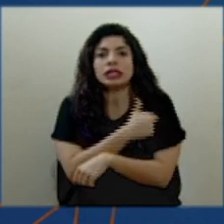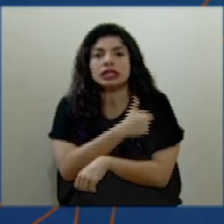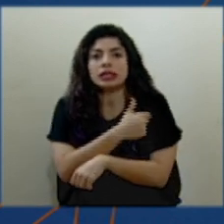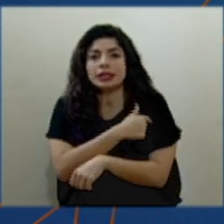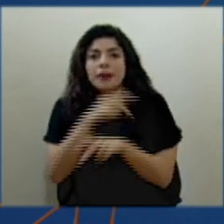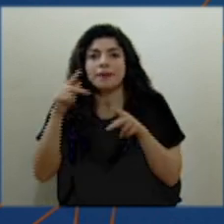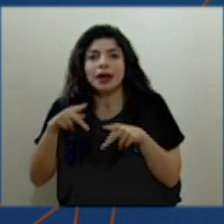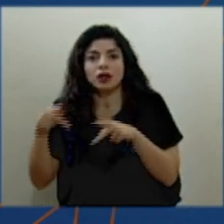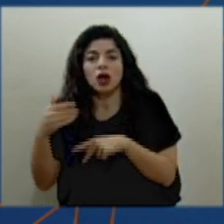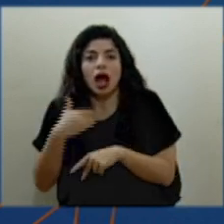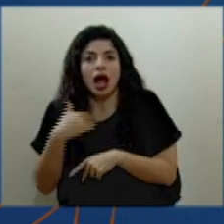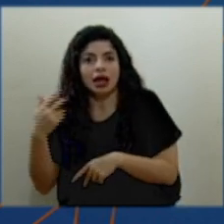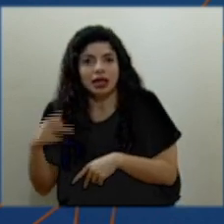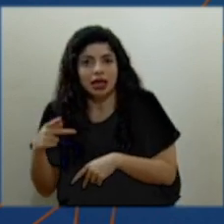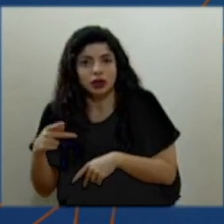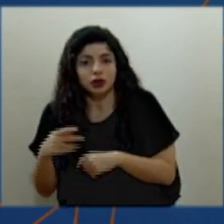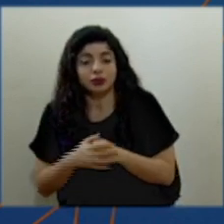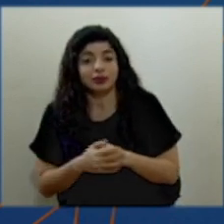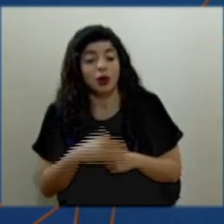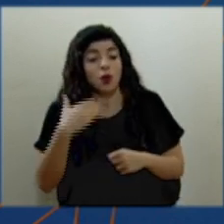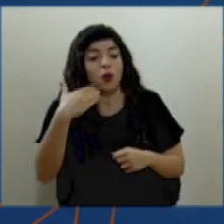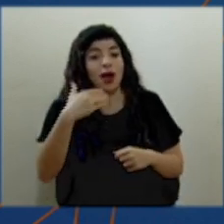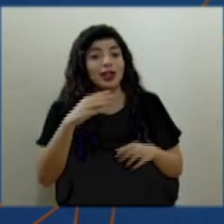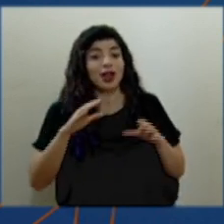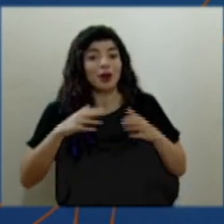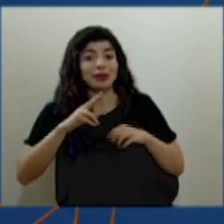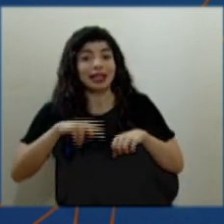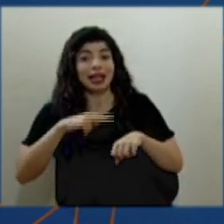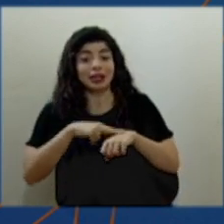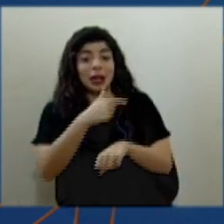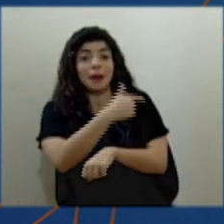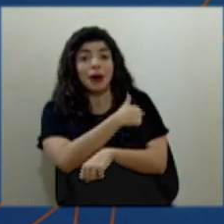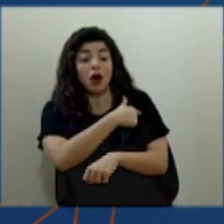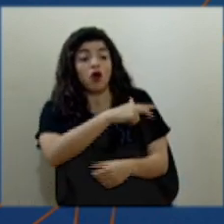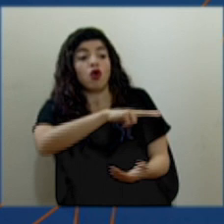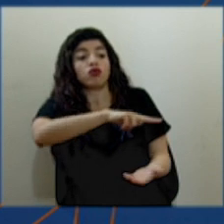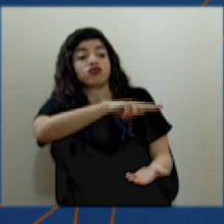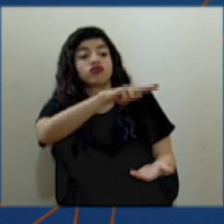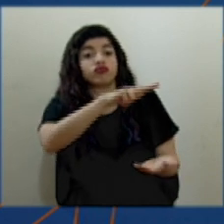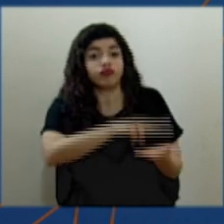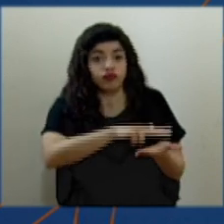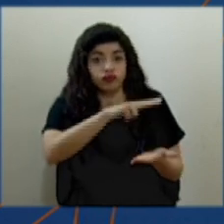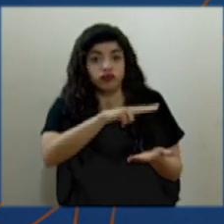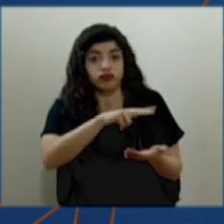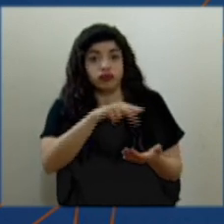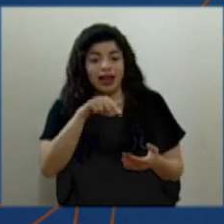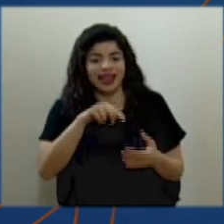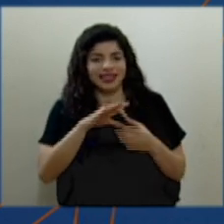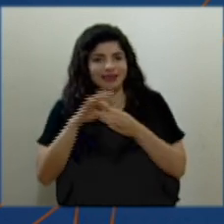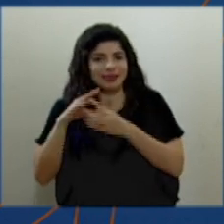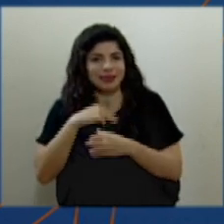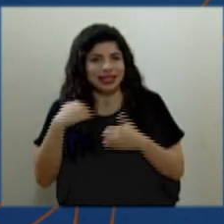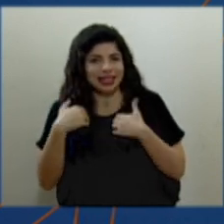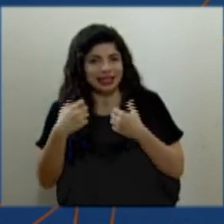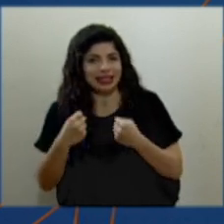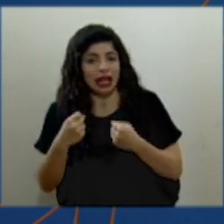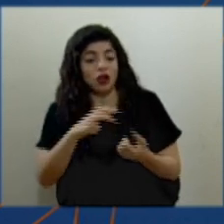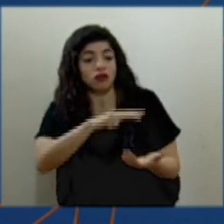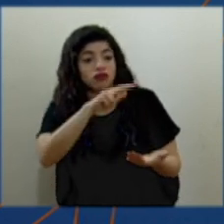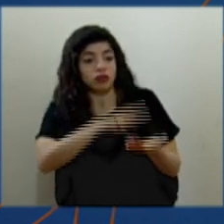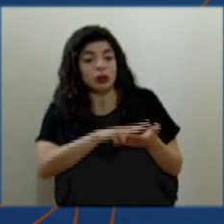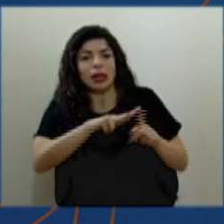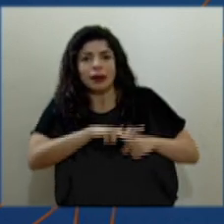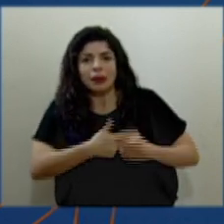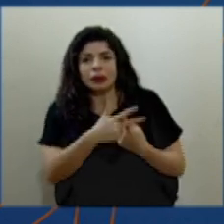riesgo. Desde la autorización por parte de la Comisión Nacional de Vacunación y Epidemiología, adscrita al Ministerio de Salud, se procedió